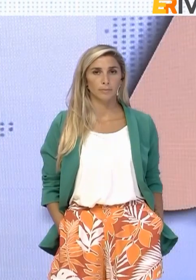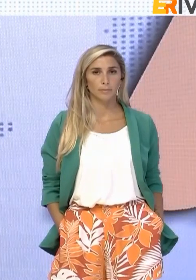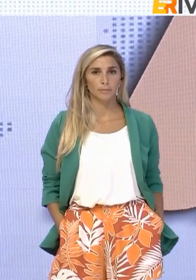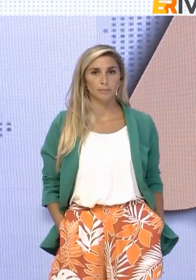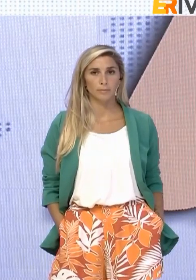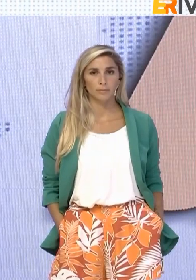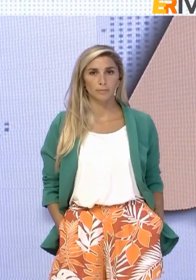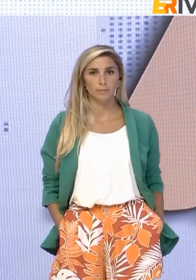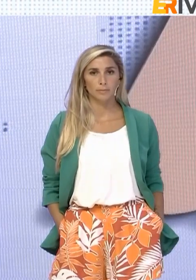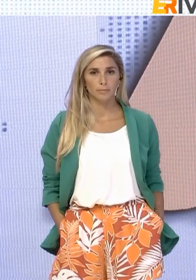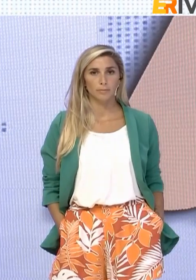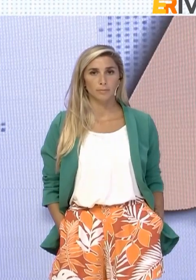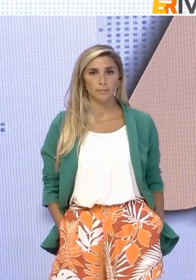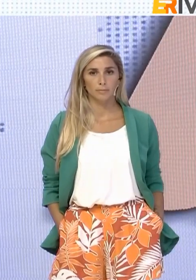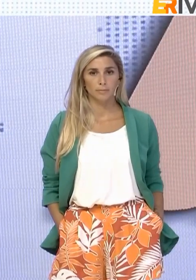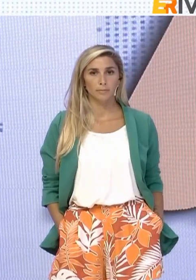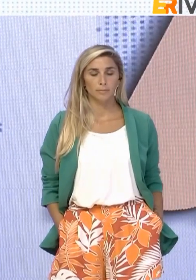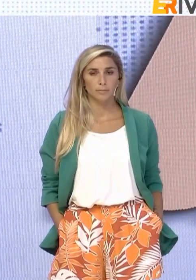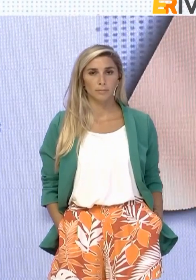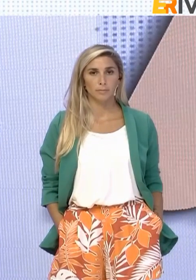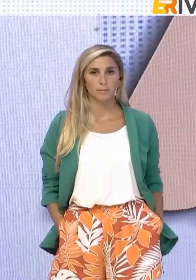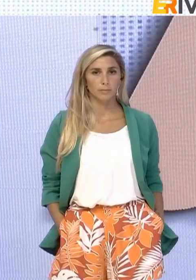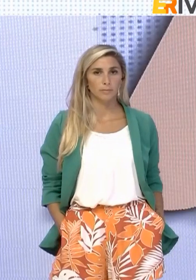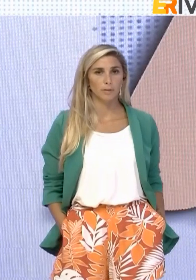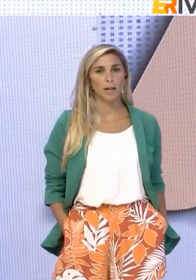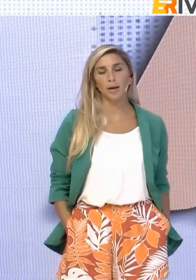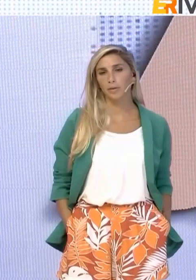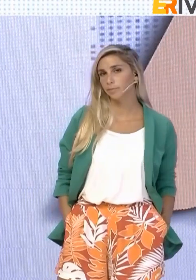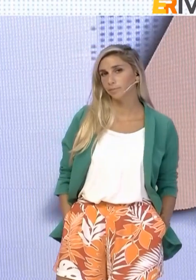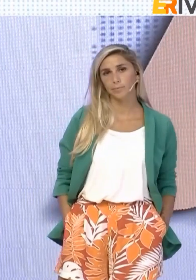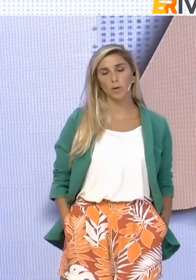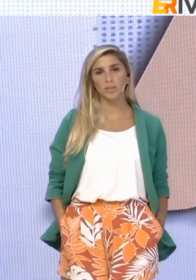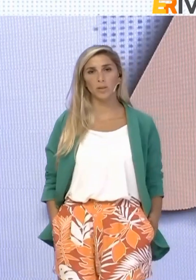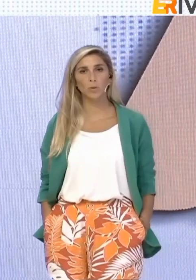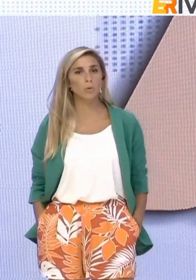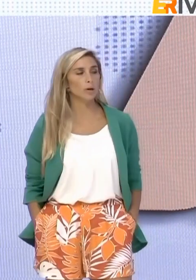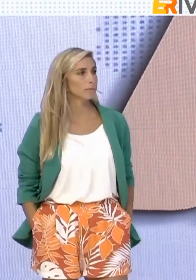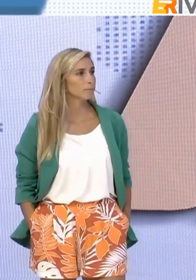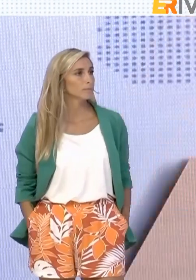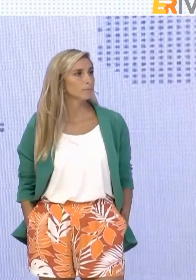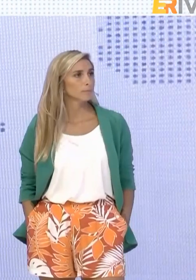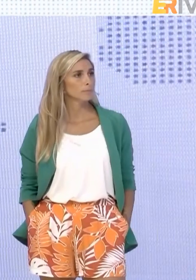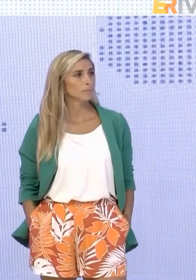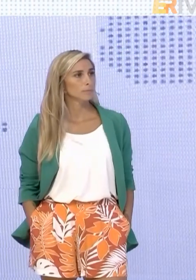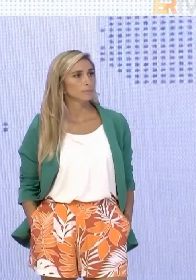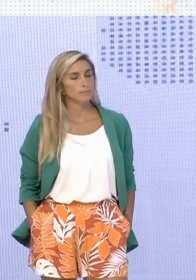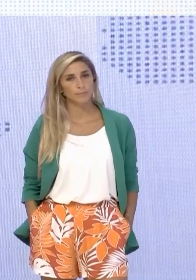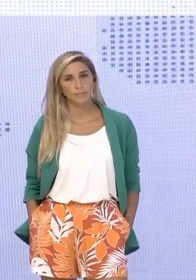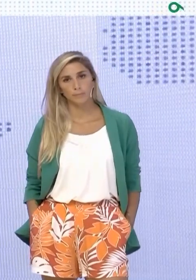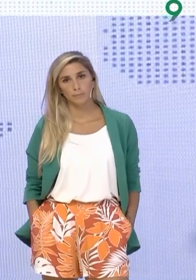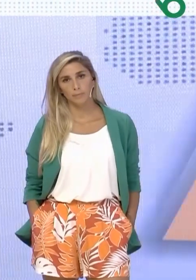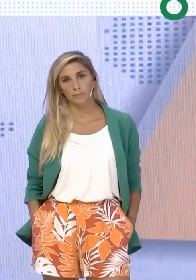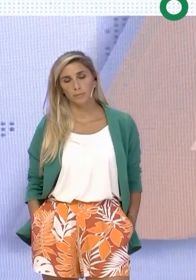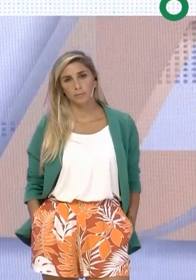datos porque la vacuna lleva un costo, la vacuna de COVID. Claro, uh-huh, lo que se te ocurra. Sí, entonces, sí.